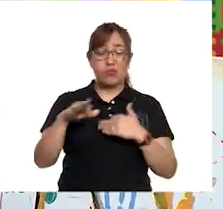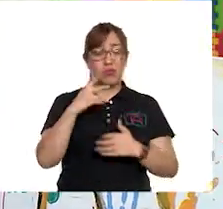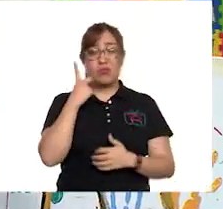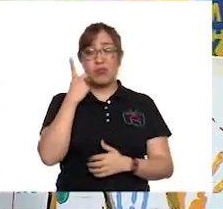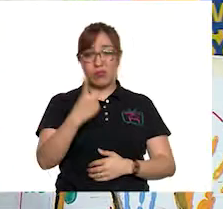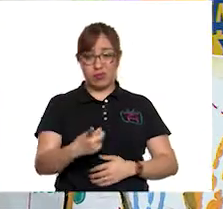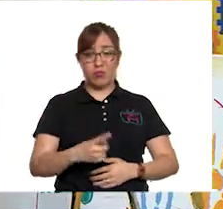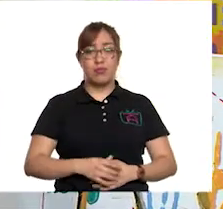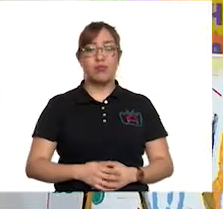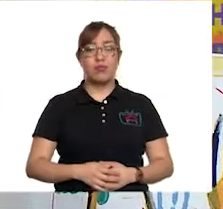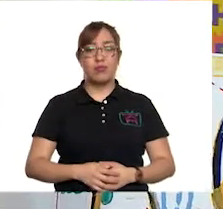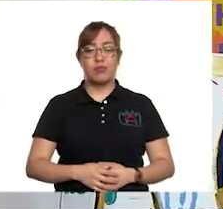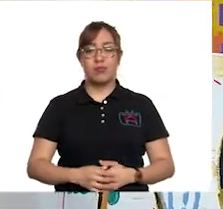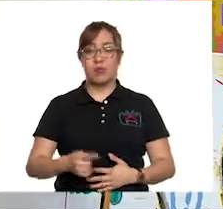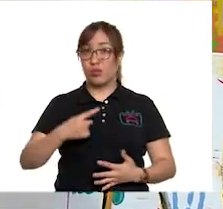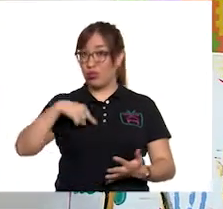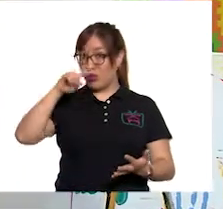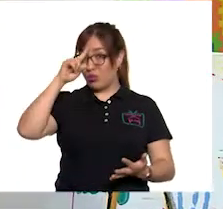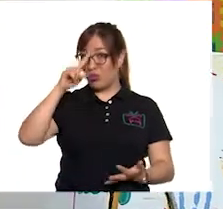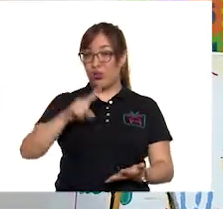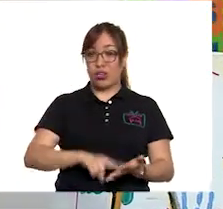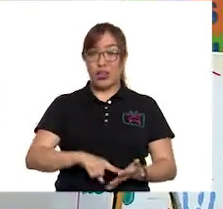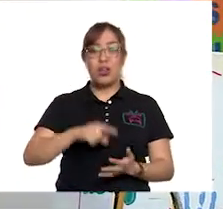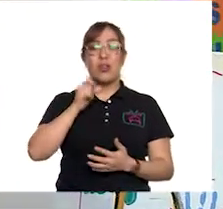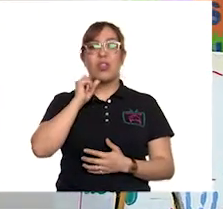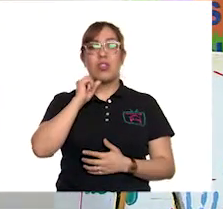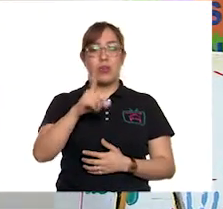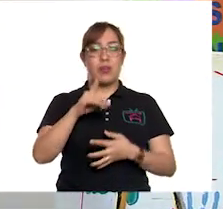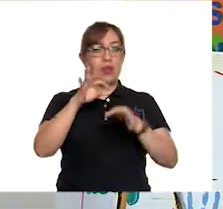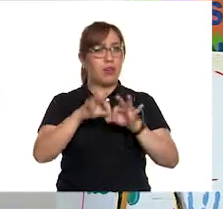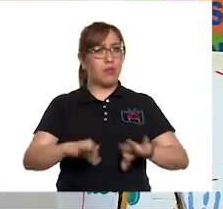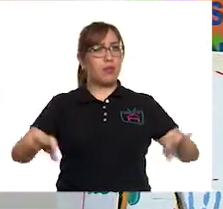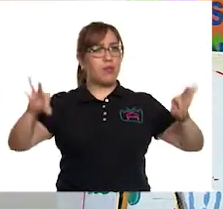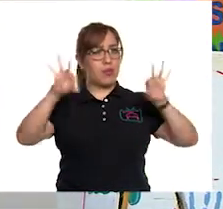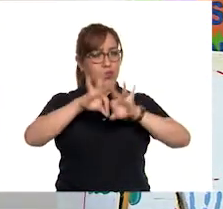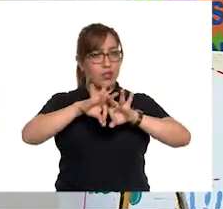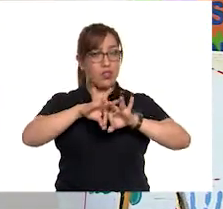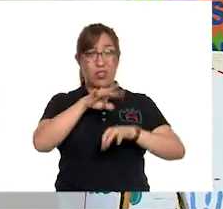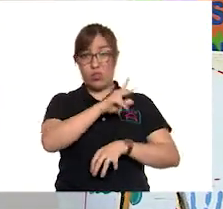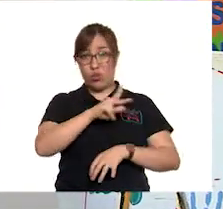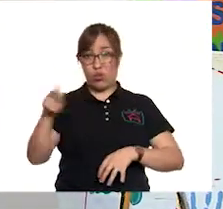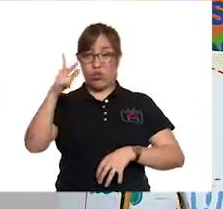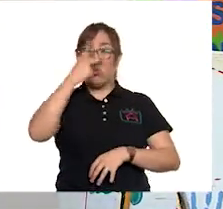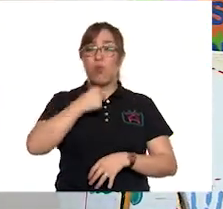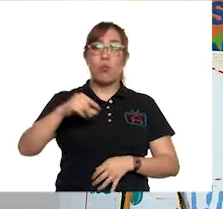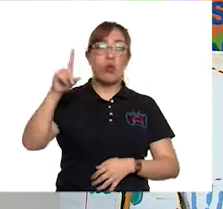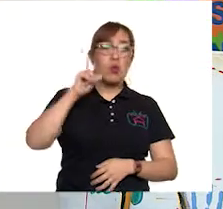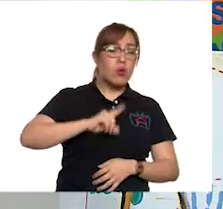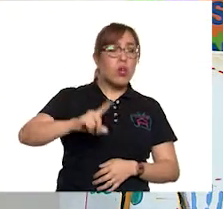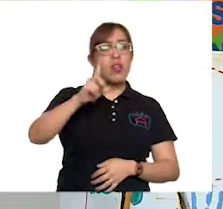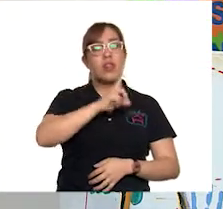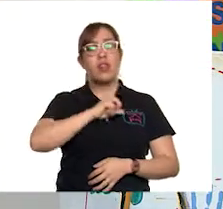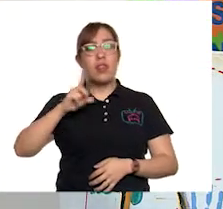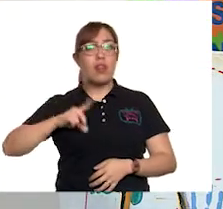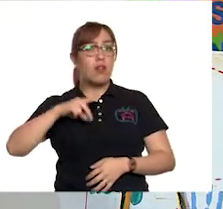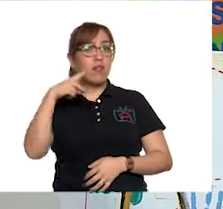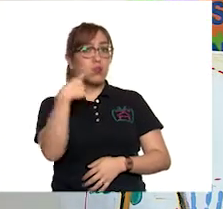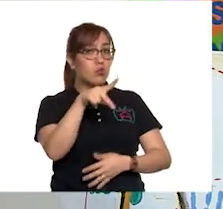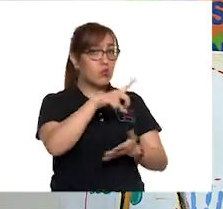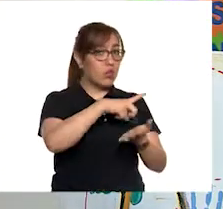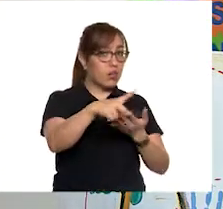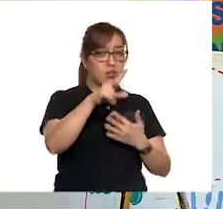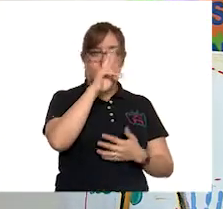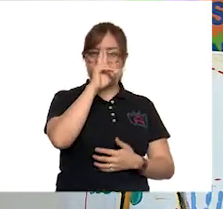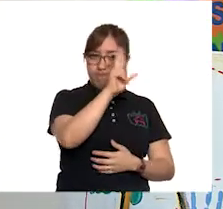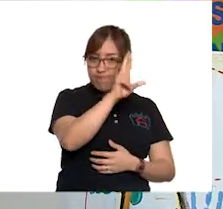creo, además, que hay que recordar lo importante que es respetar los derechos de todas y todos. Es decir, cuando las personas se